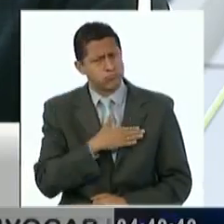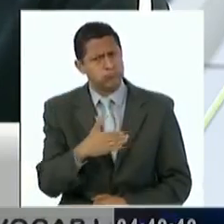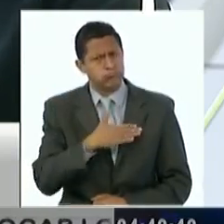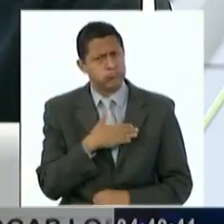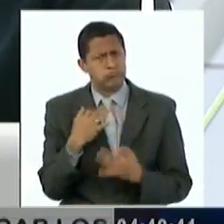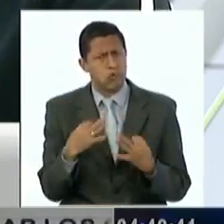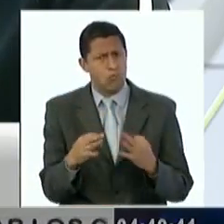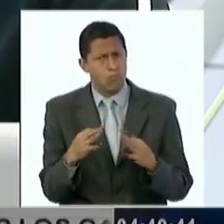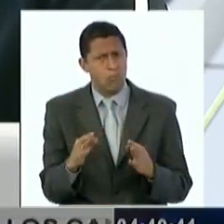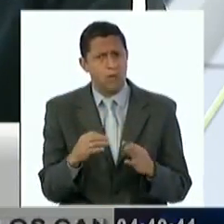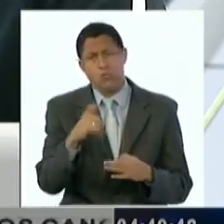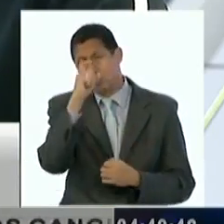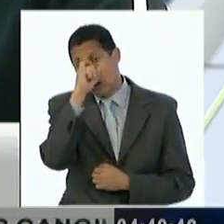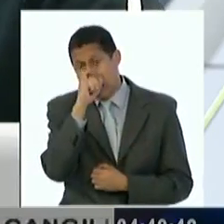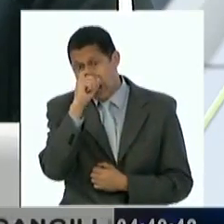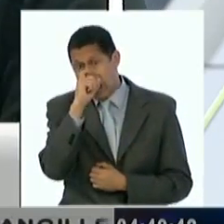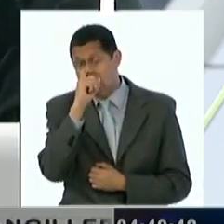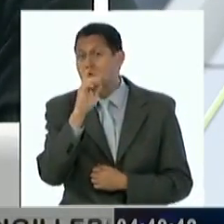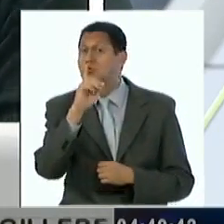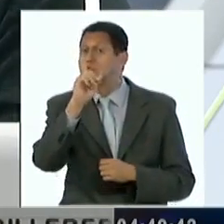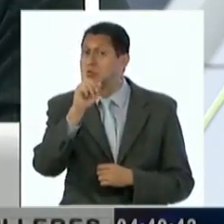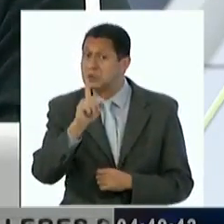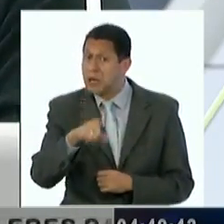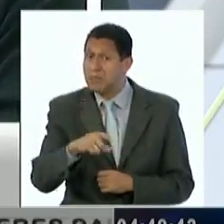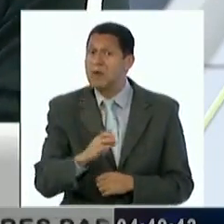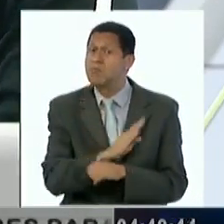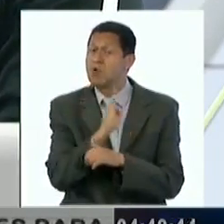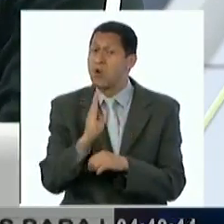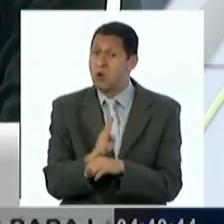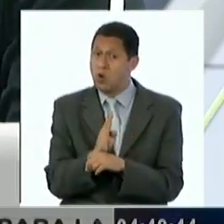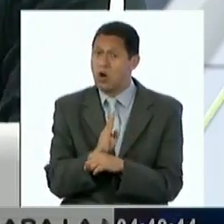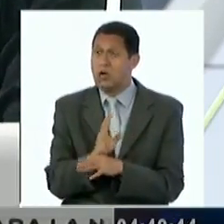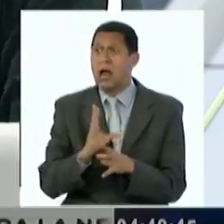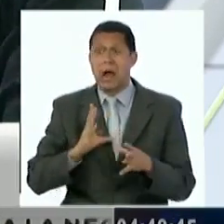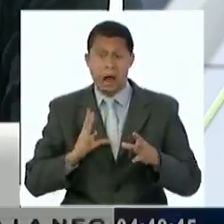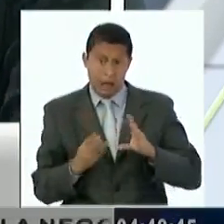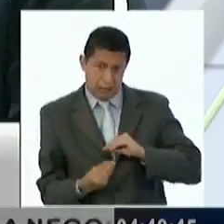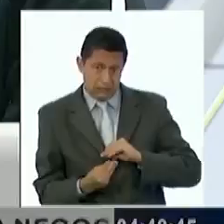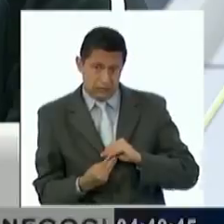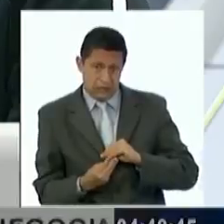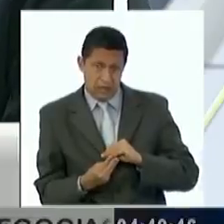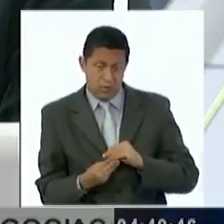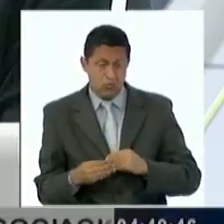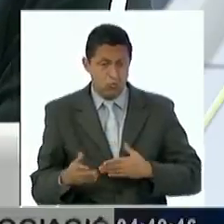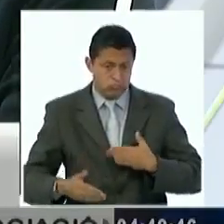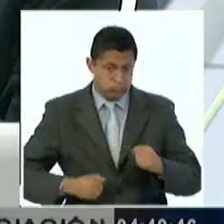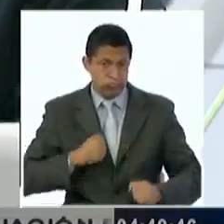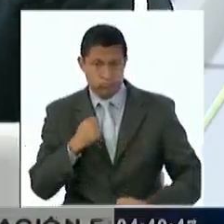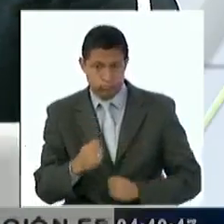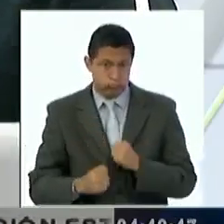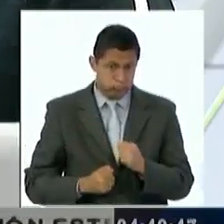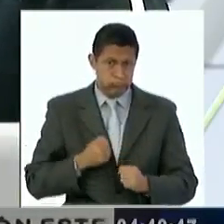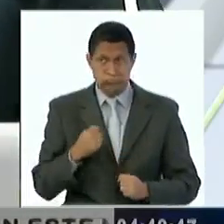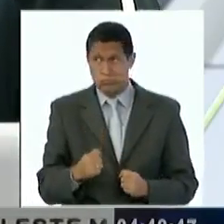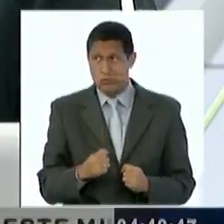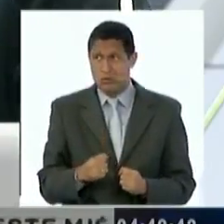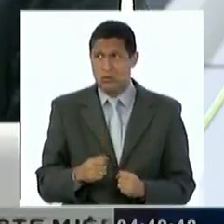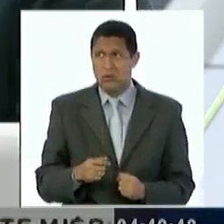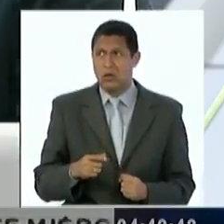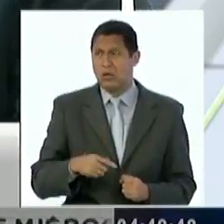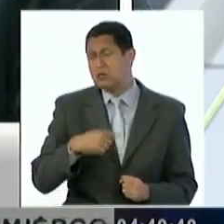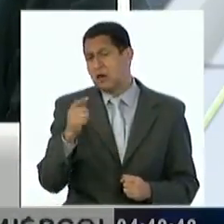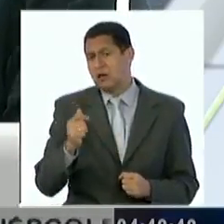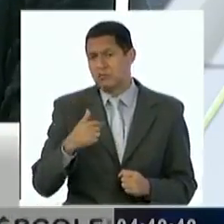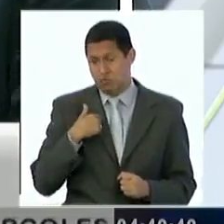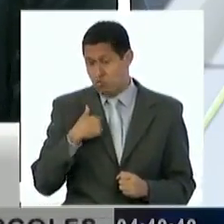tamiento por su edad con lógica ciudad biológica entonces adaptamos su velocidad bueno pudiera la velocidad del del personal 3